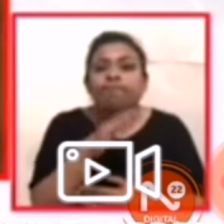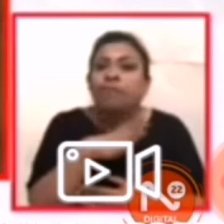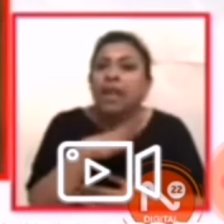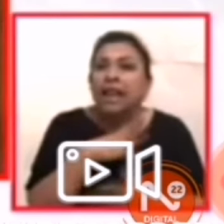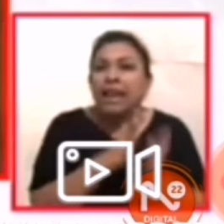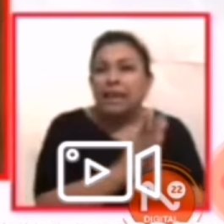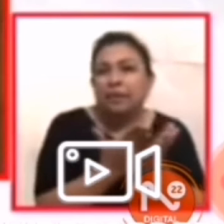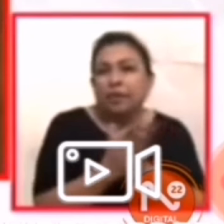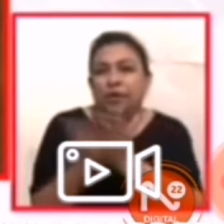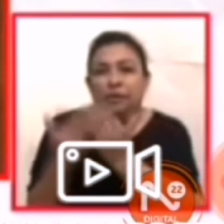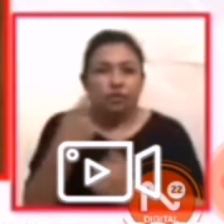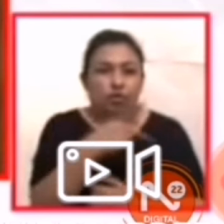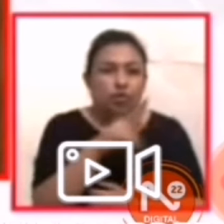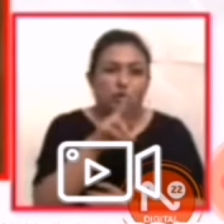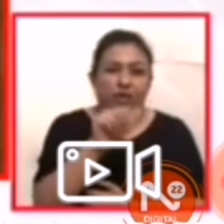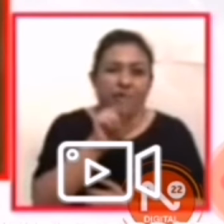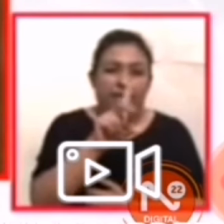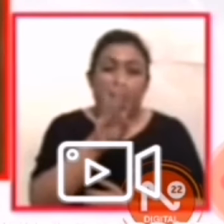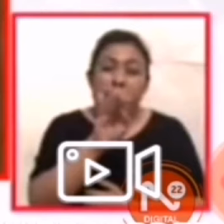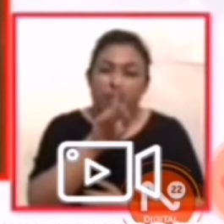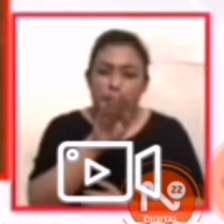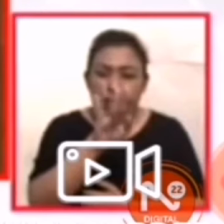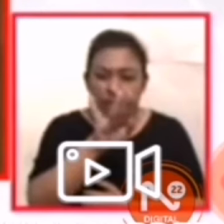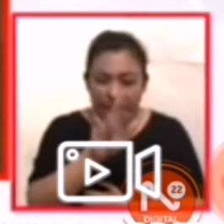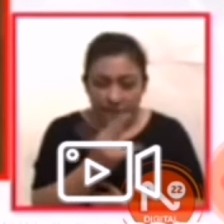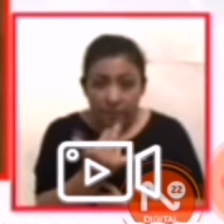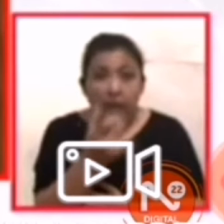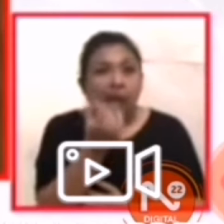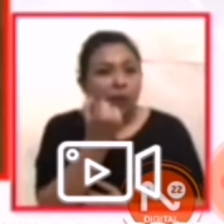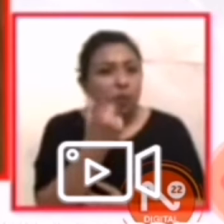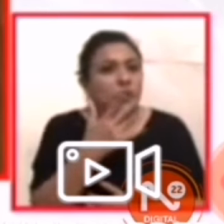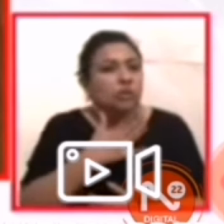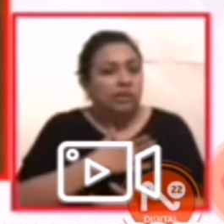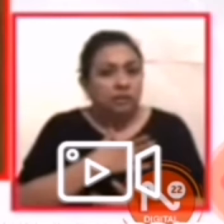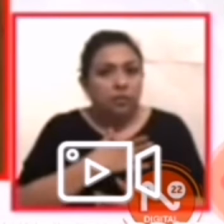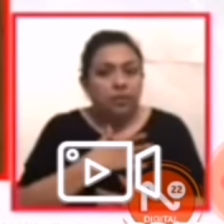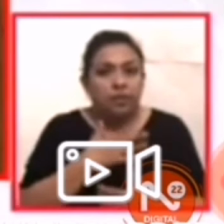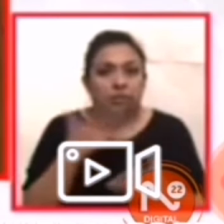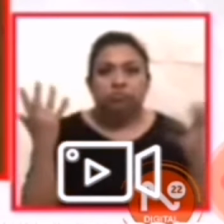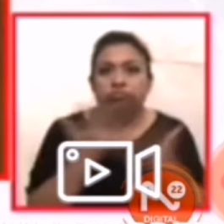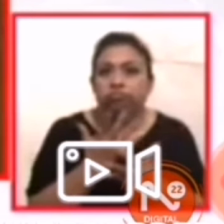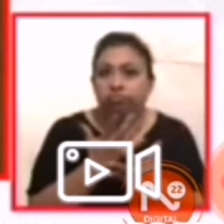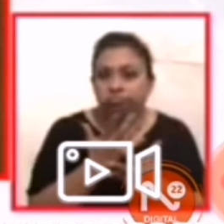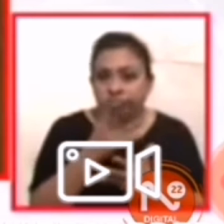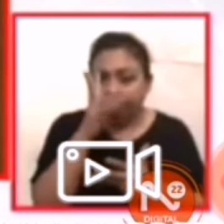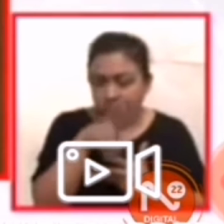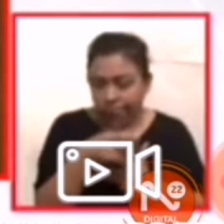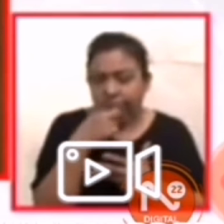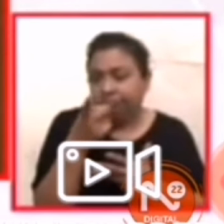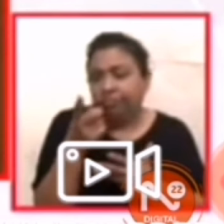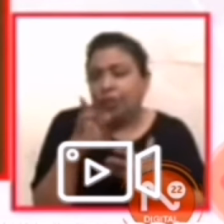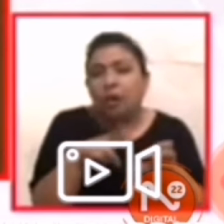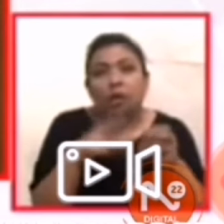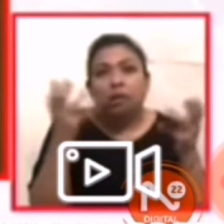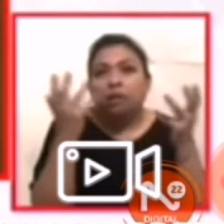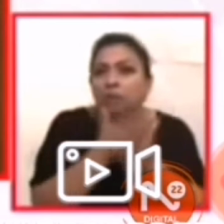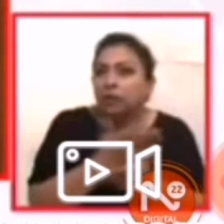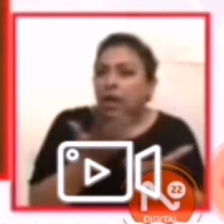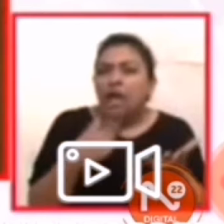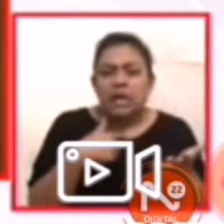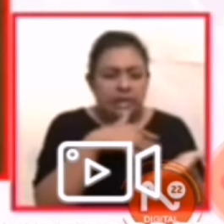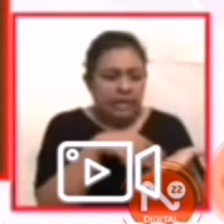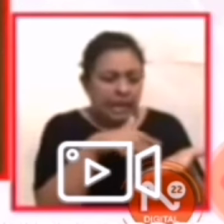libros de Bradbury, algunos en particular, que me han movido el tapete, para decirlo de manera muy coloquial, que más allá de estar